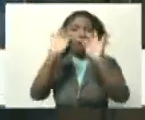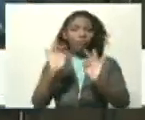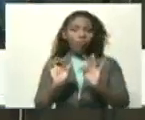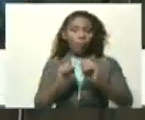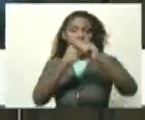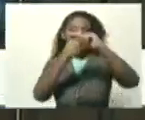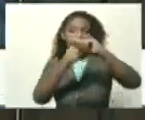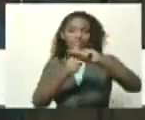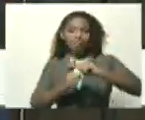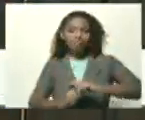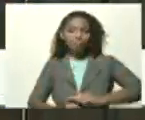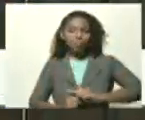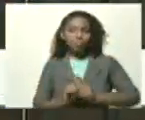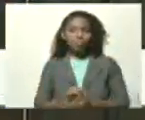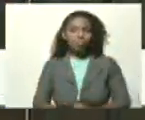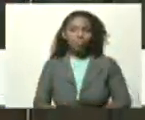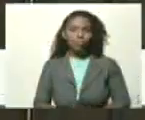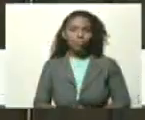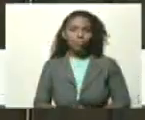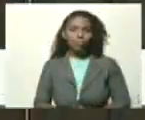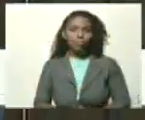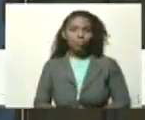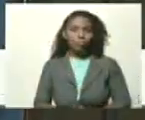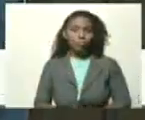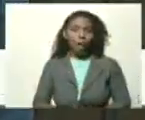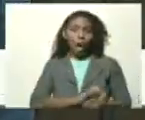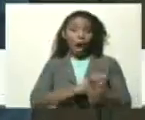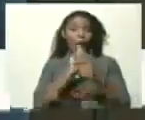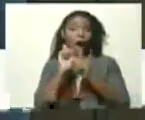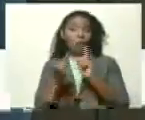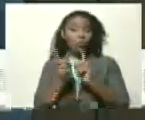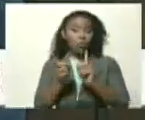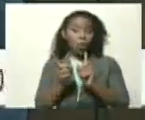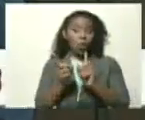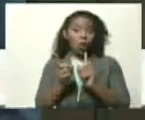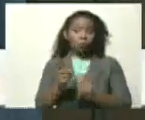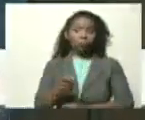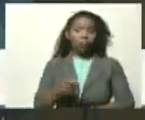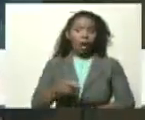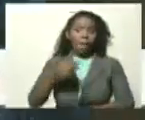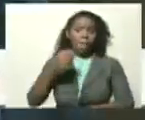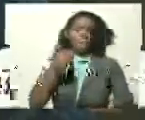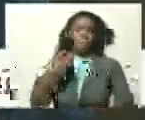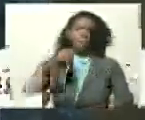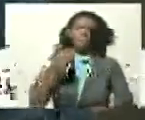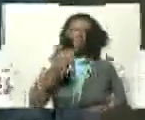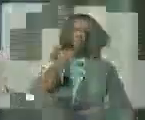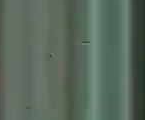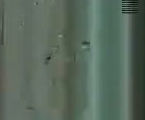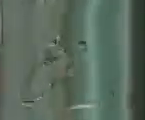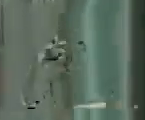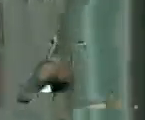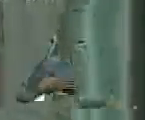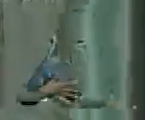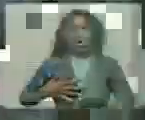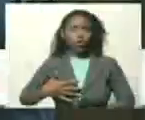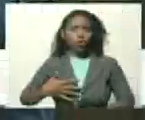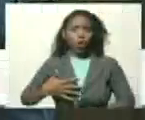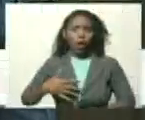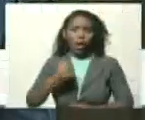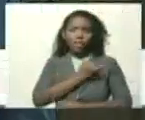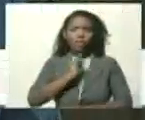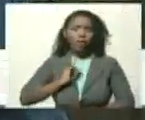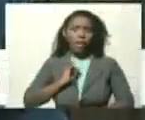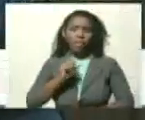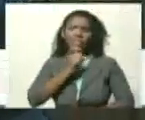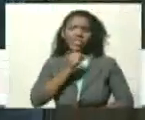suman. Aquellos que niegan los derechos individuales difícilmente pueden ser